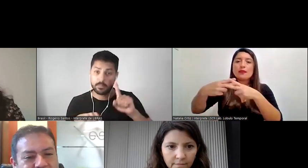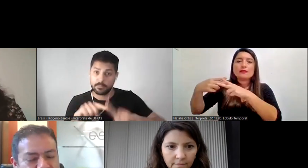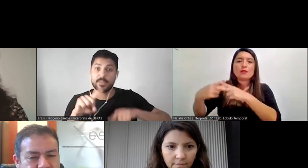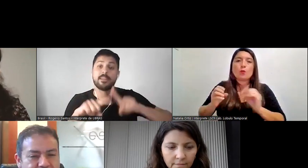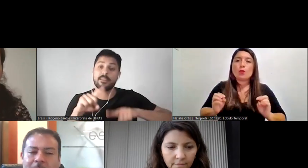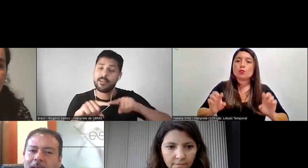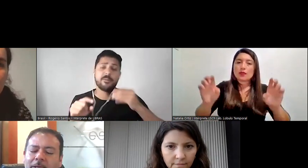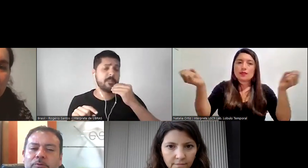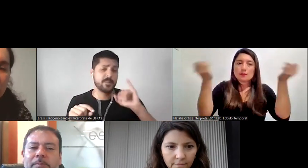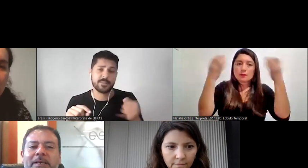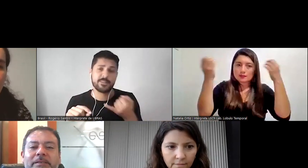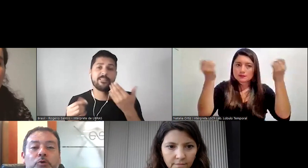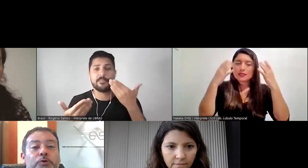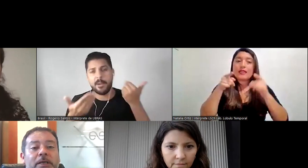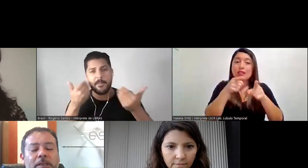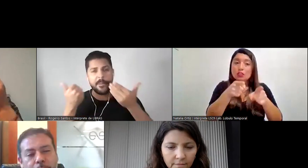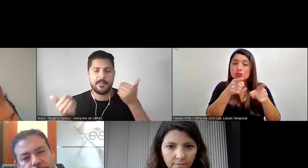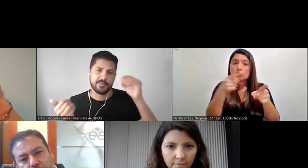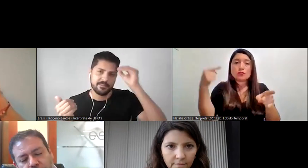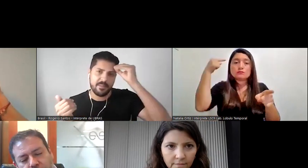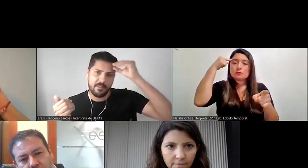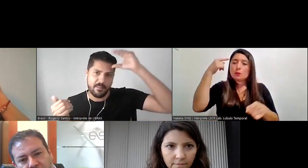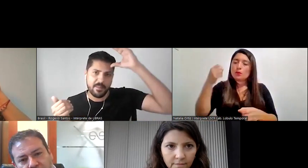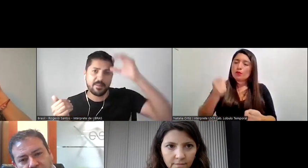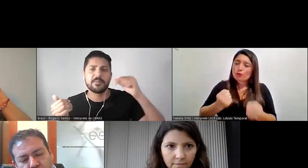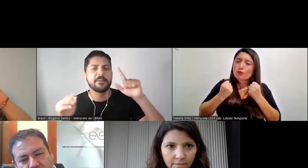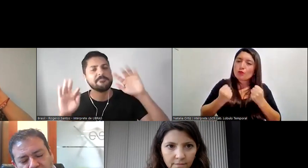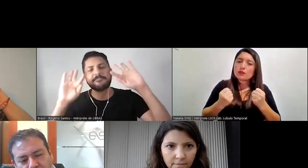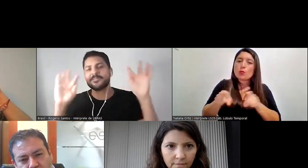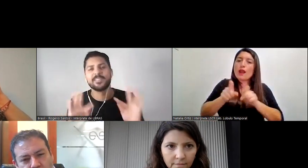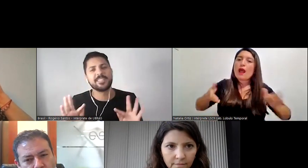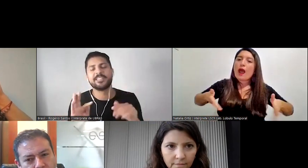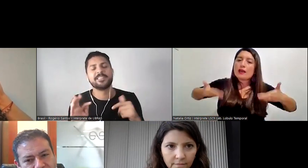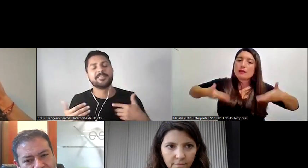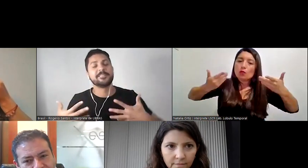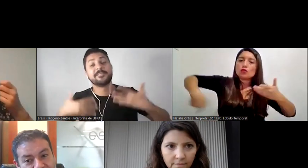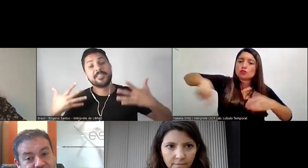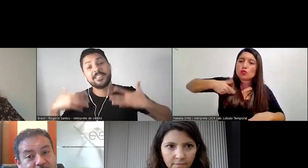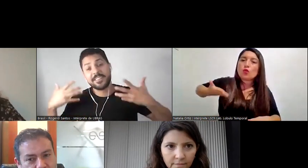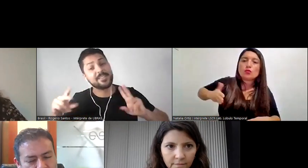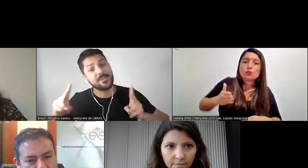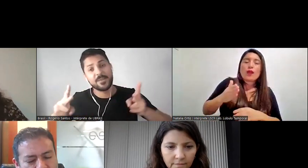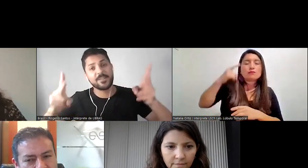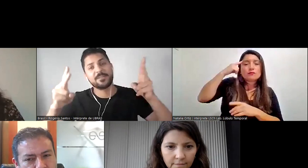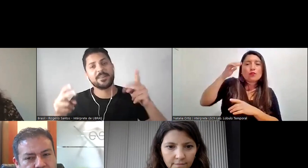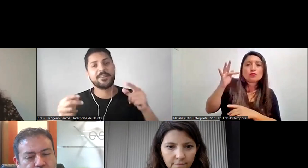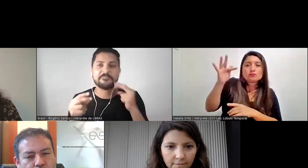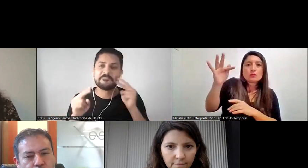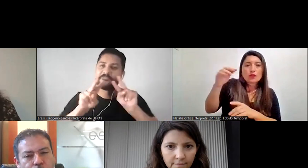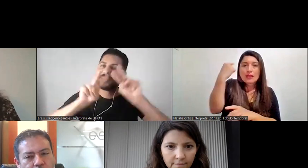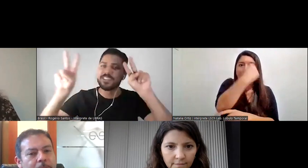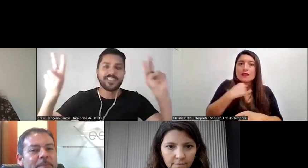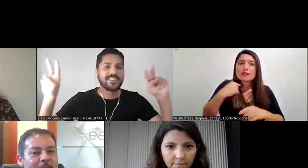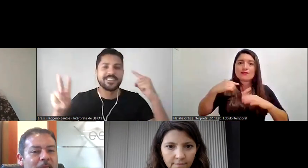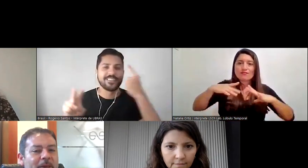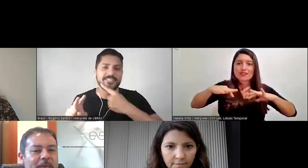oportunidades de aprendizaje. Y eso me parece muy potente, y por eso nuestro ánimo de seguir proyectando, ver las caras felices que nosotros las veíamos en tanto